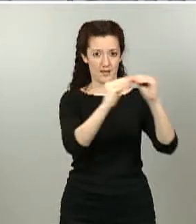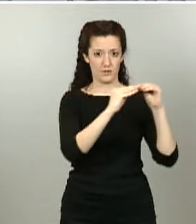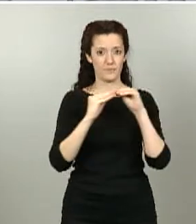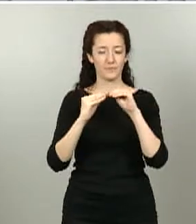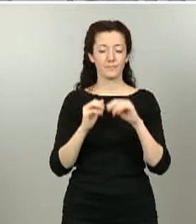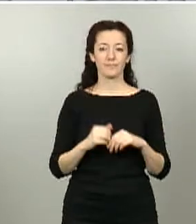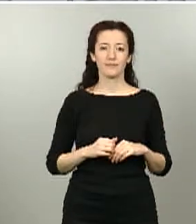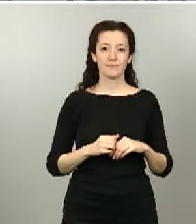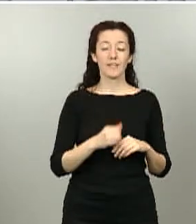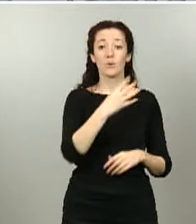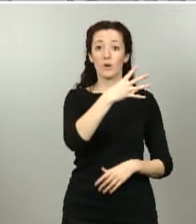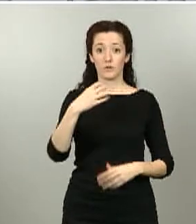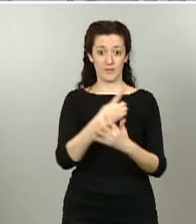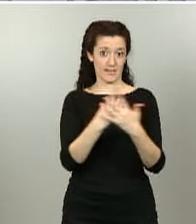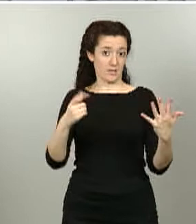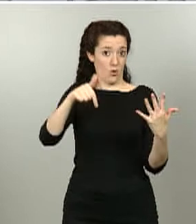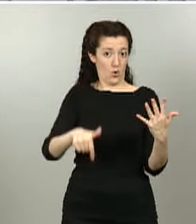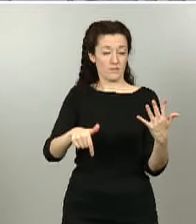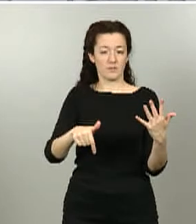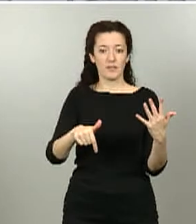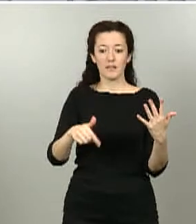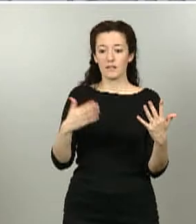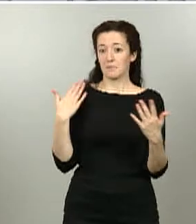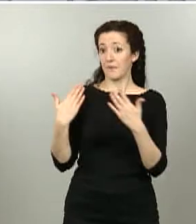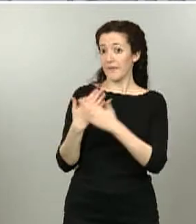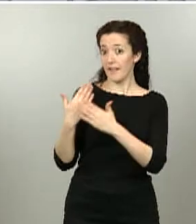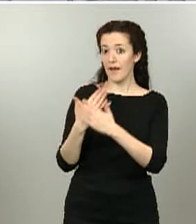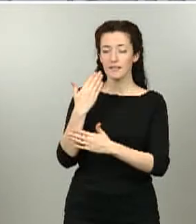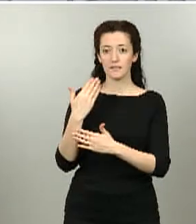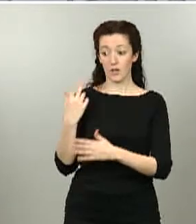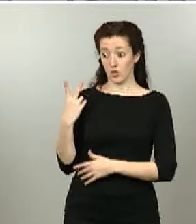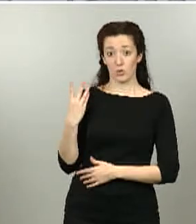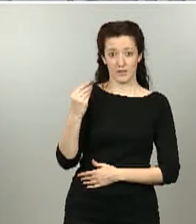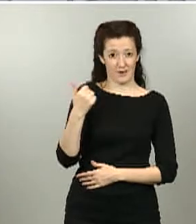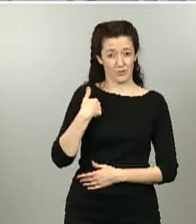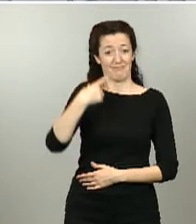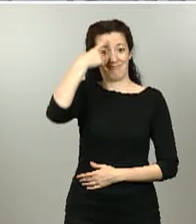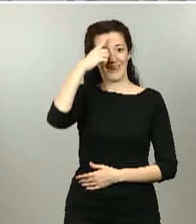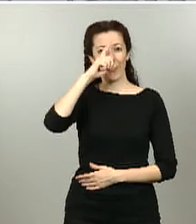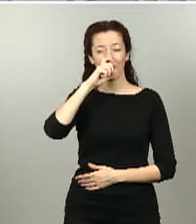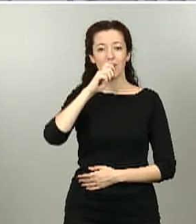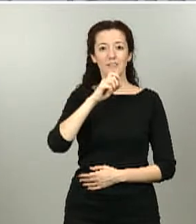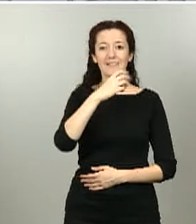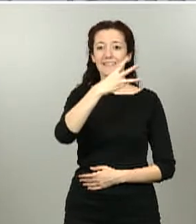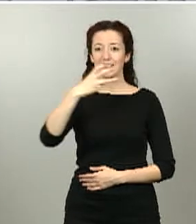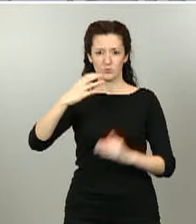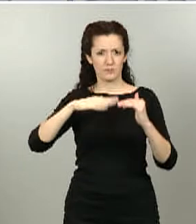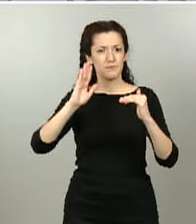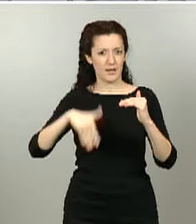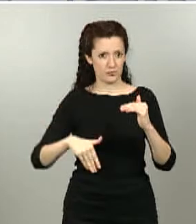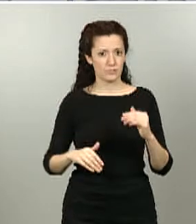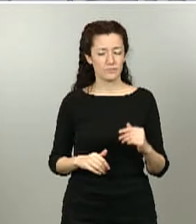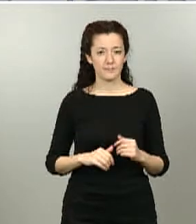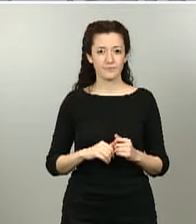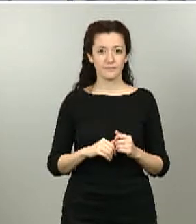hemos estado teniendo incluso durante 2 días, que yo recuerde, por debajo de 300 casos. Ahora mismo no